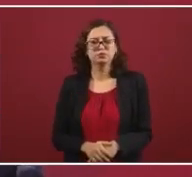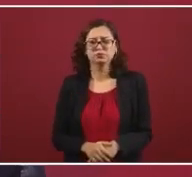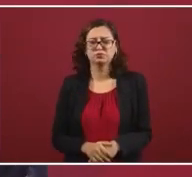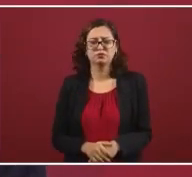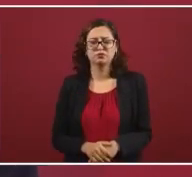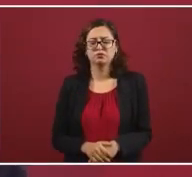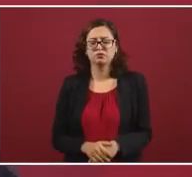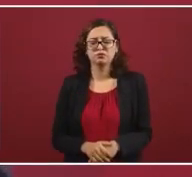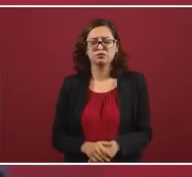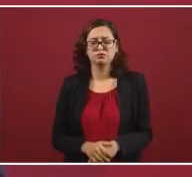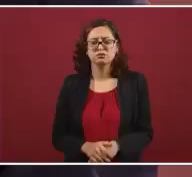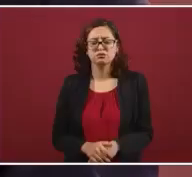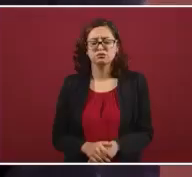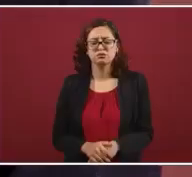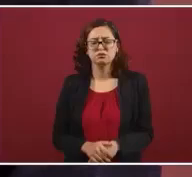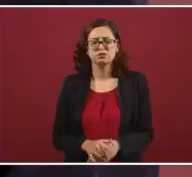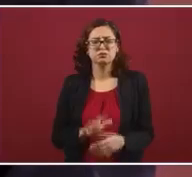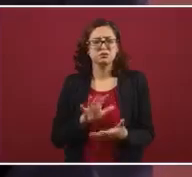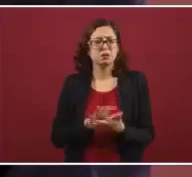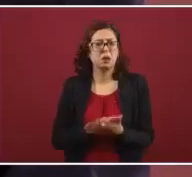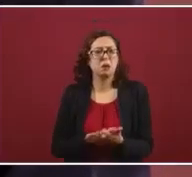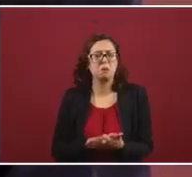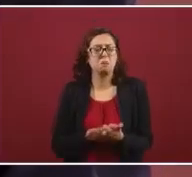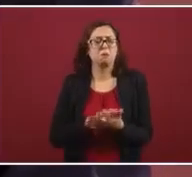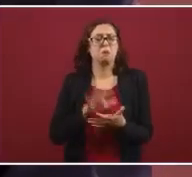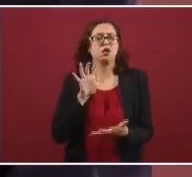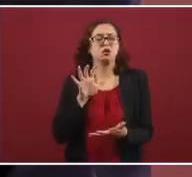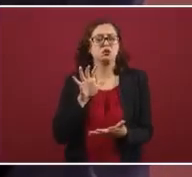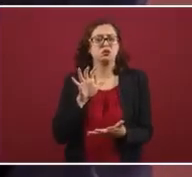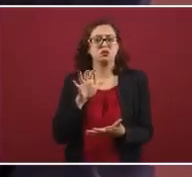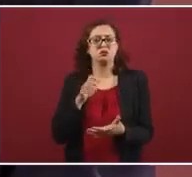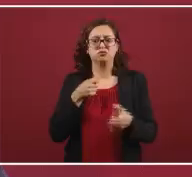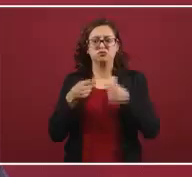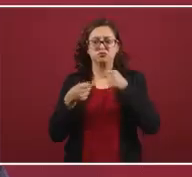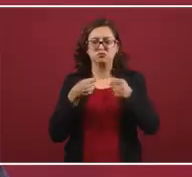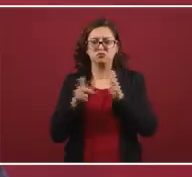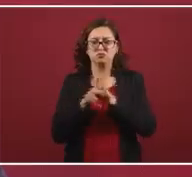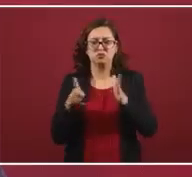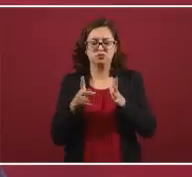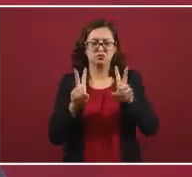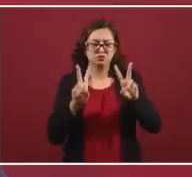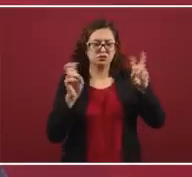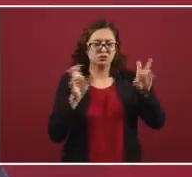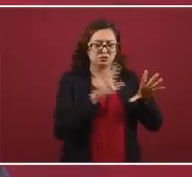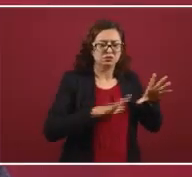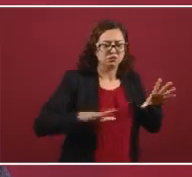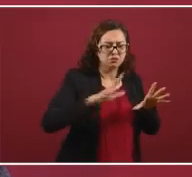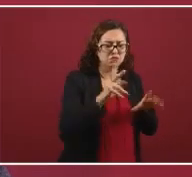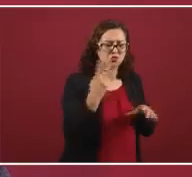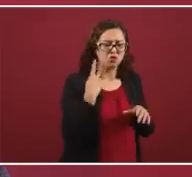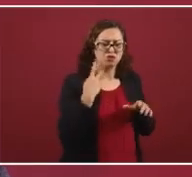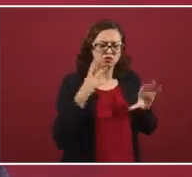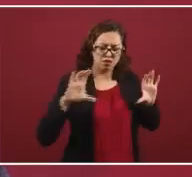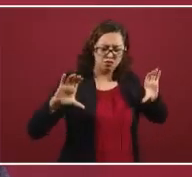Todo tiene que ver con la llamada sociedad política,